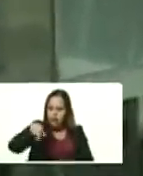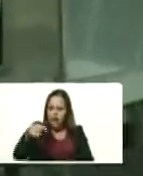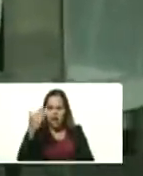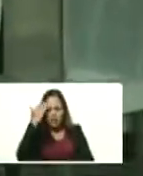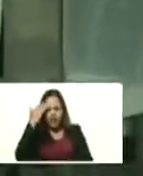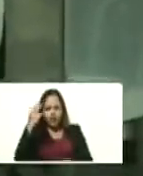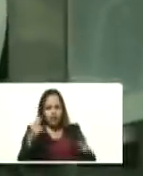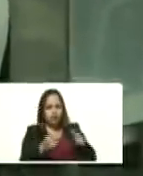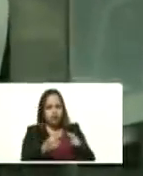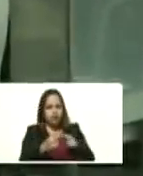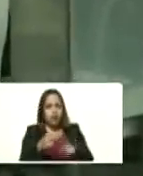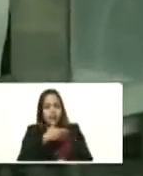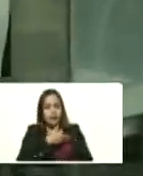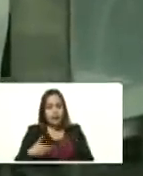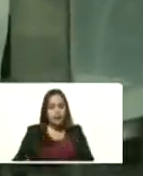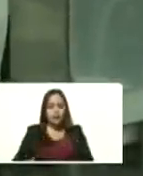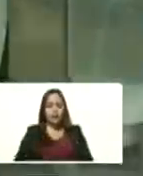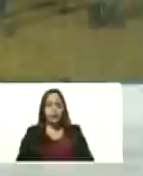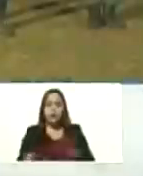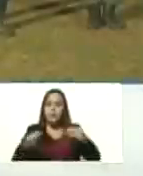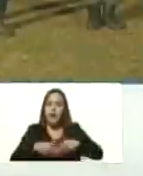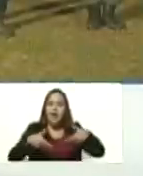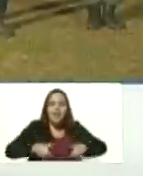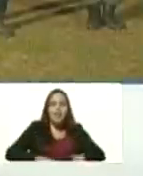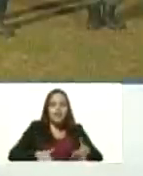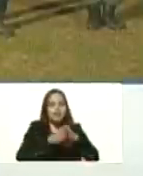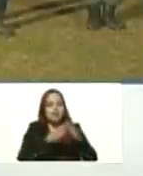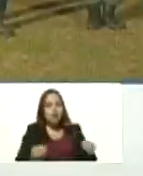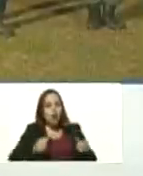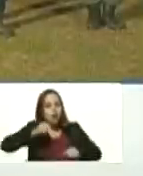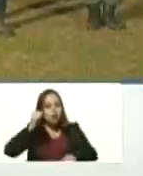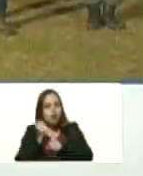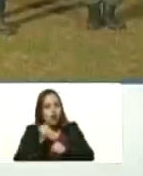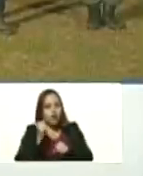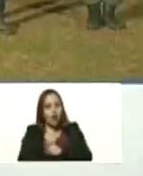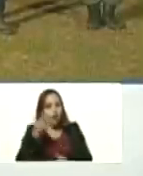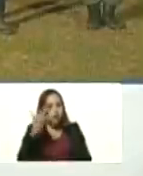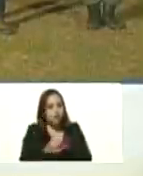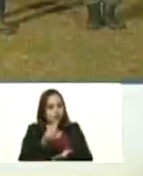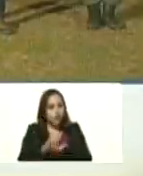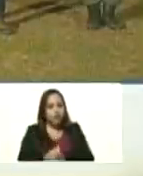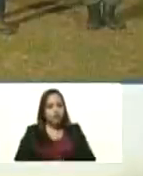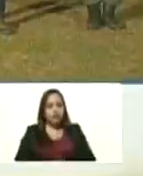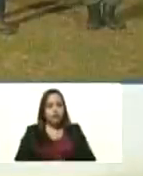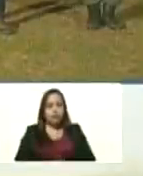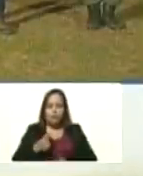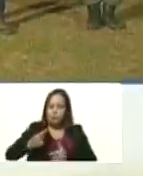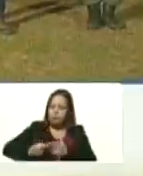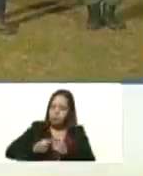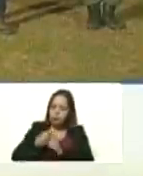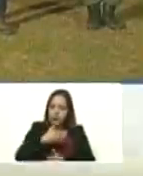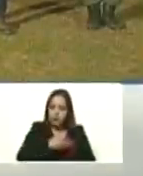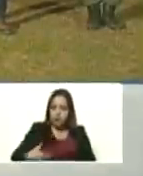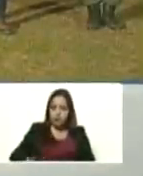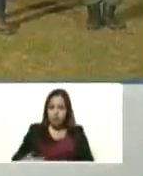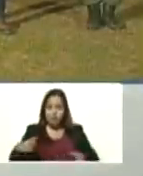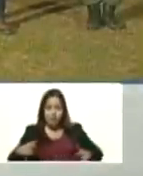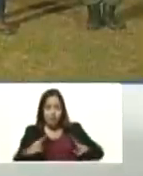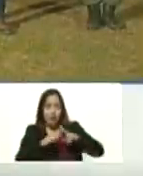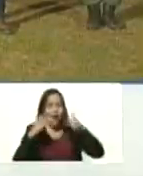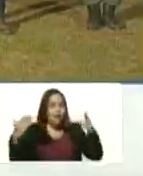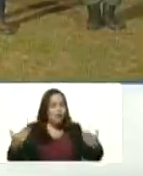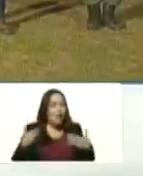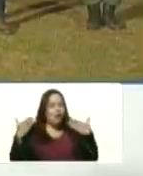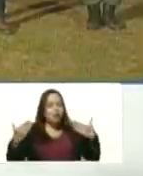presidente y con por supuesto con el esfuerzo de todos los productores del estado monagas así que presidente nos encontramos nos encontramos muy contentos